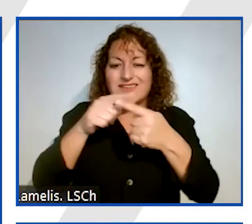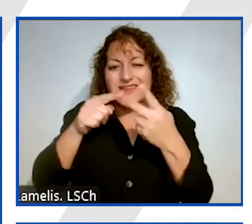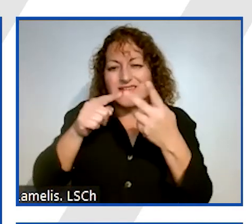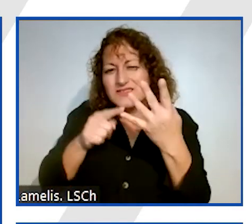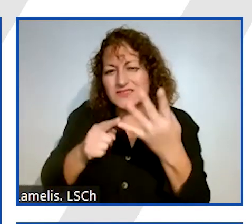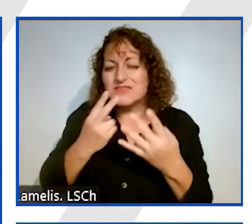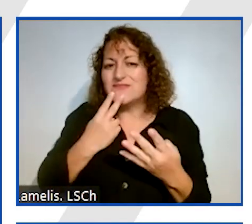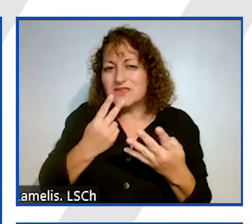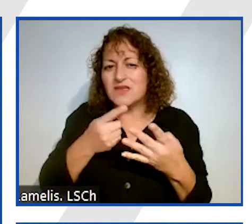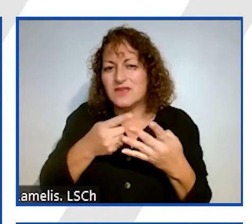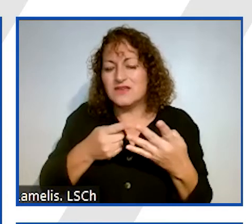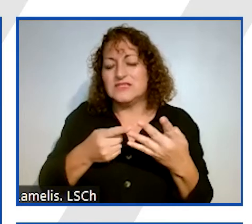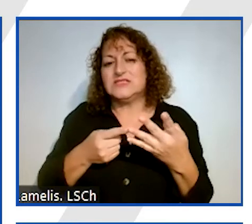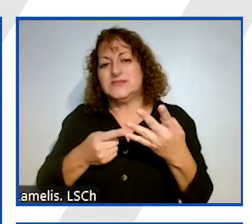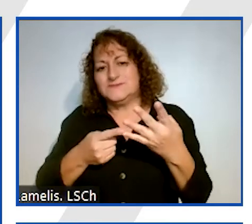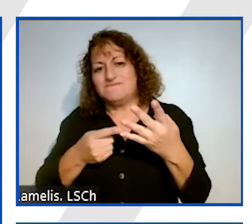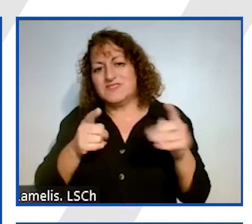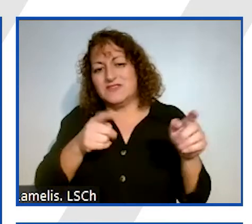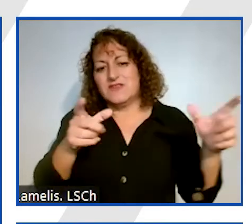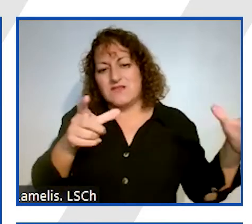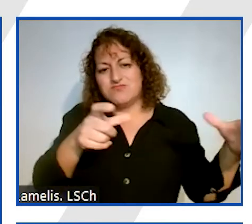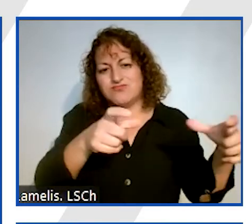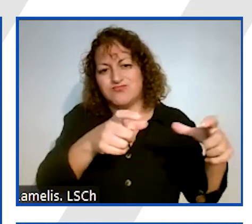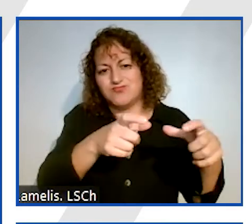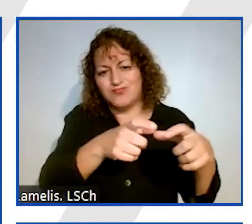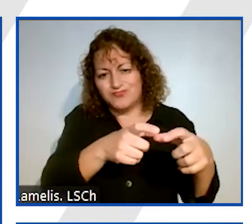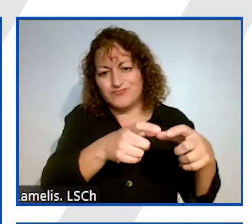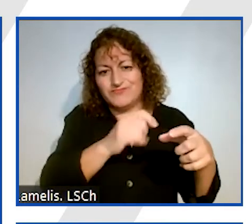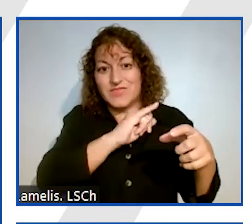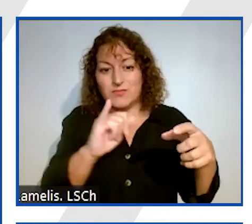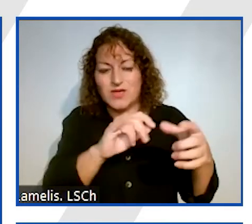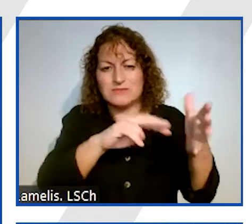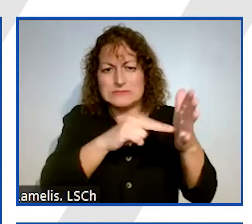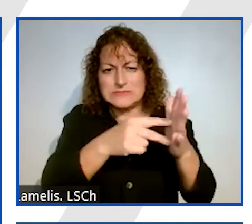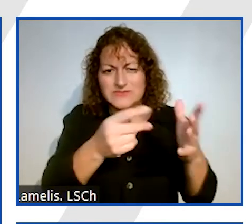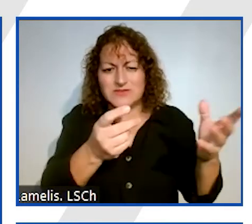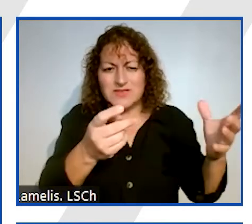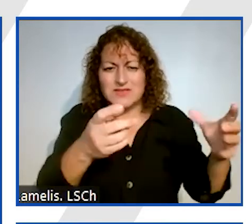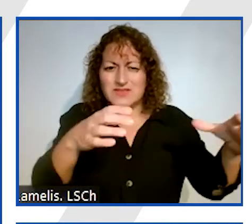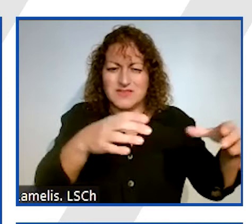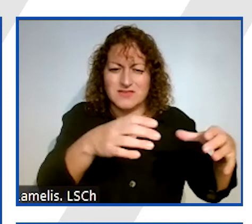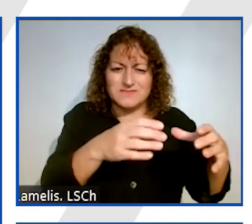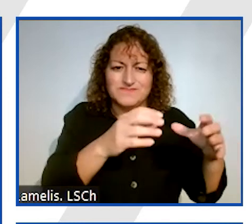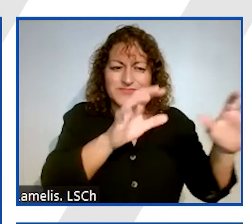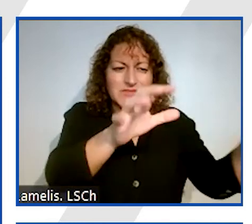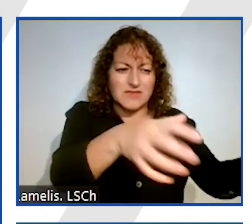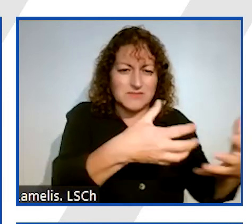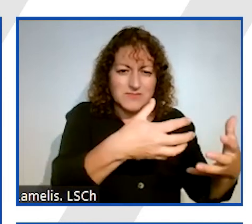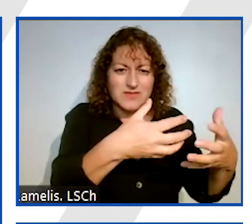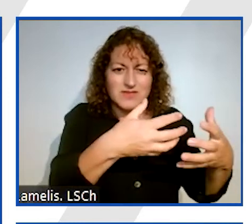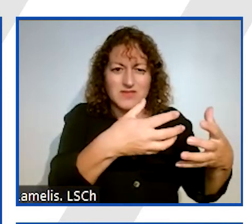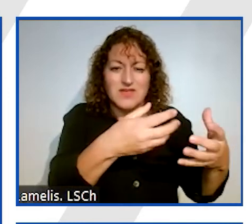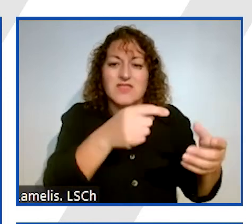población. Y conlleva a lo que se denomina un colapso de la pesquería. Y este colapso de la pesquería disminuye la